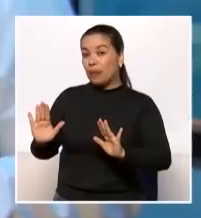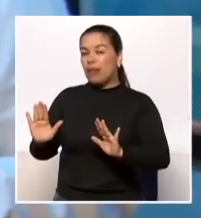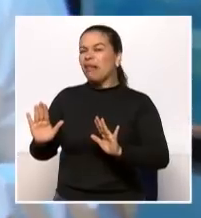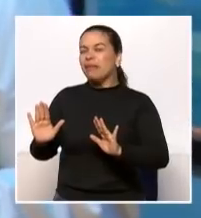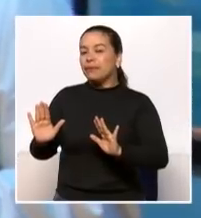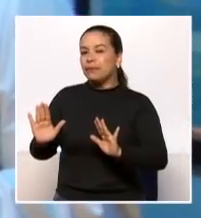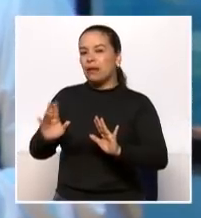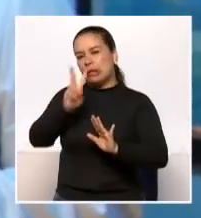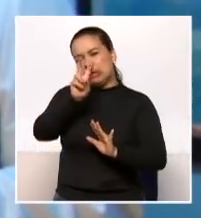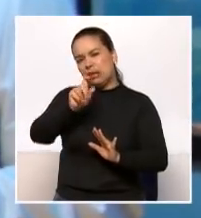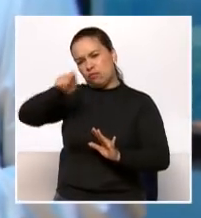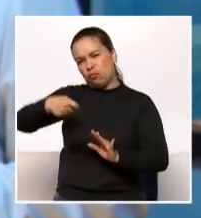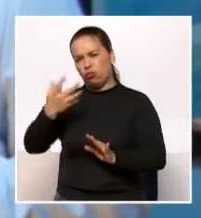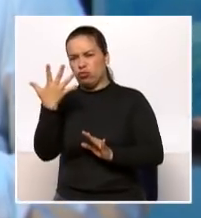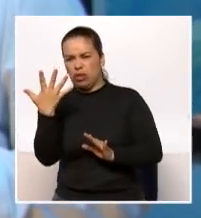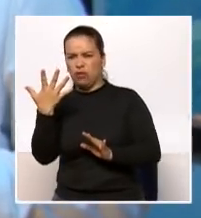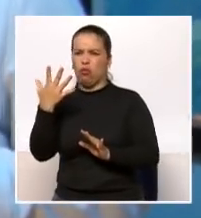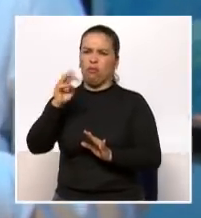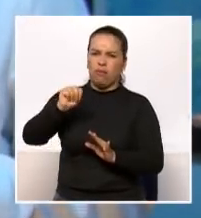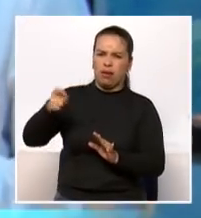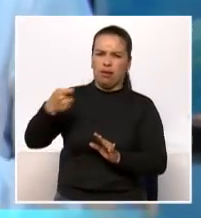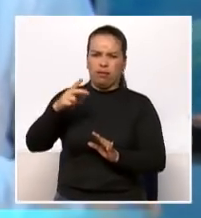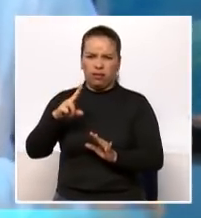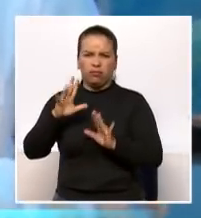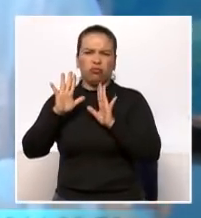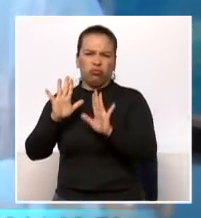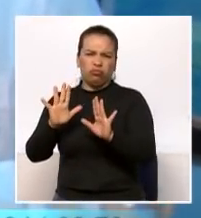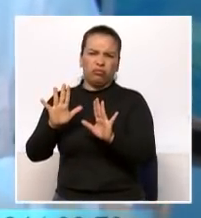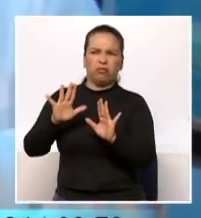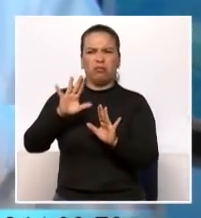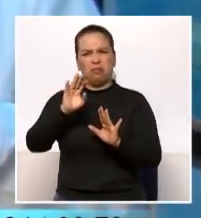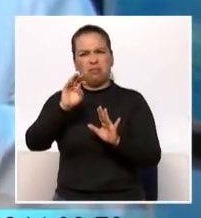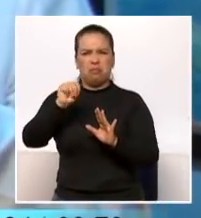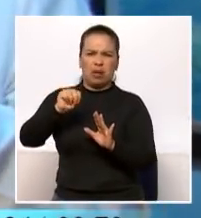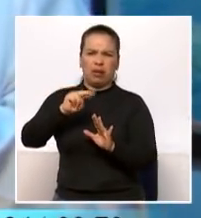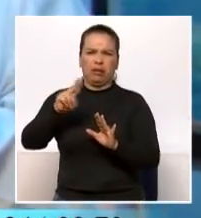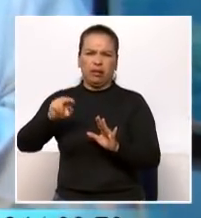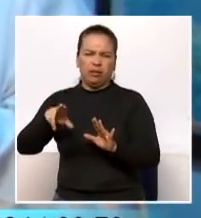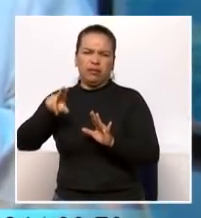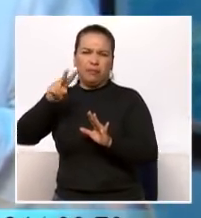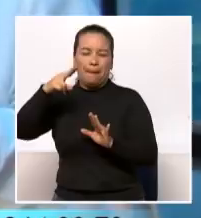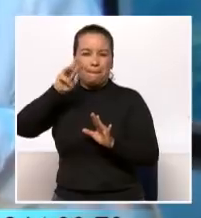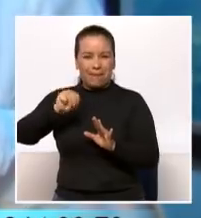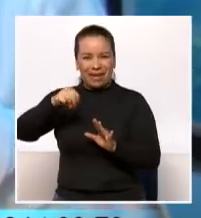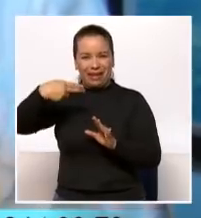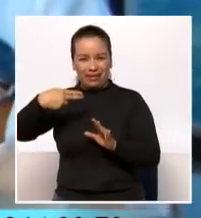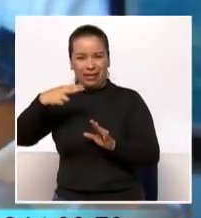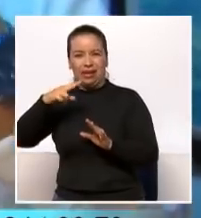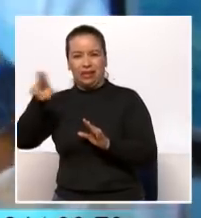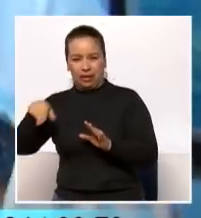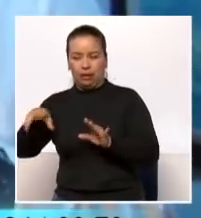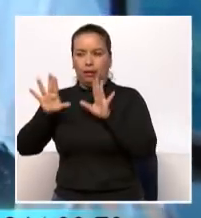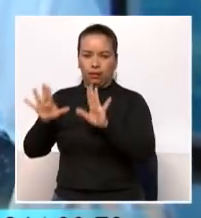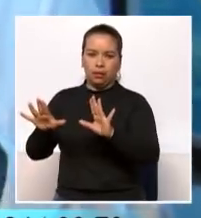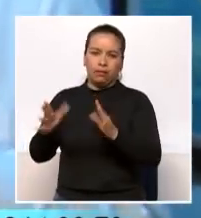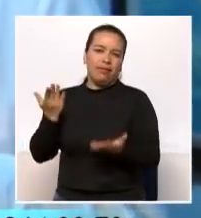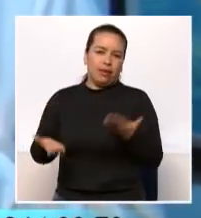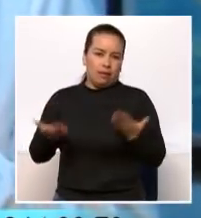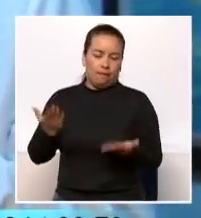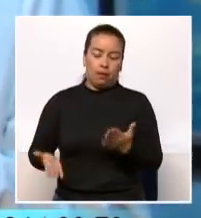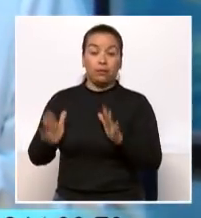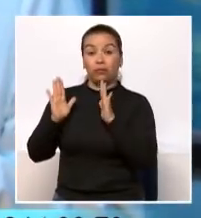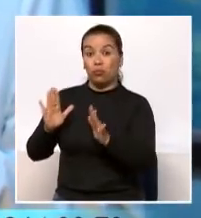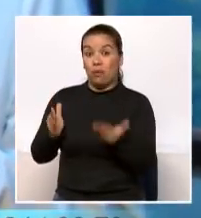entre 7.5 y 15 MHz, hay unos ahora de 18 MHz. Y obviamente lo que hace esto es que al tener tan alta